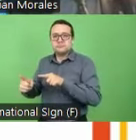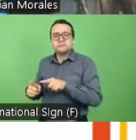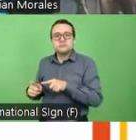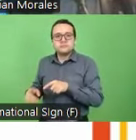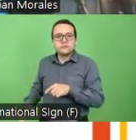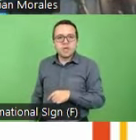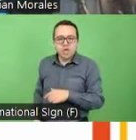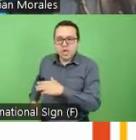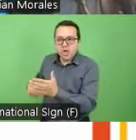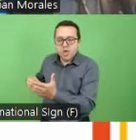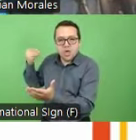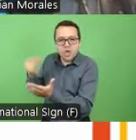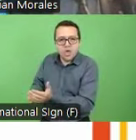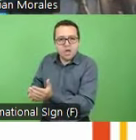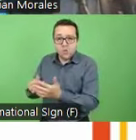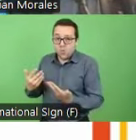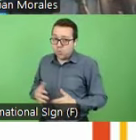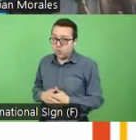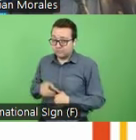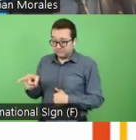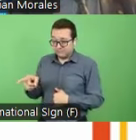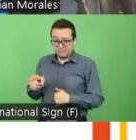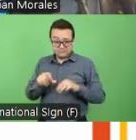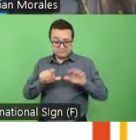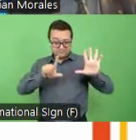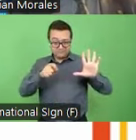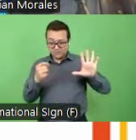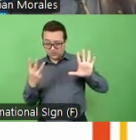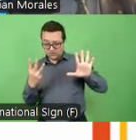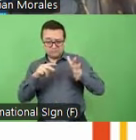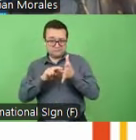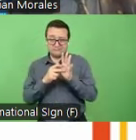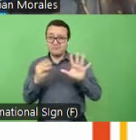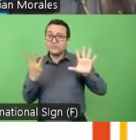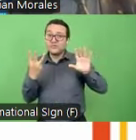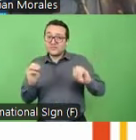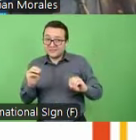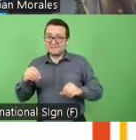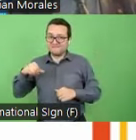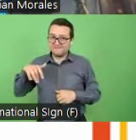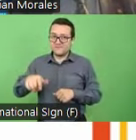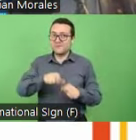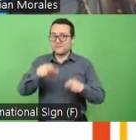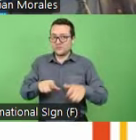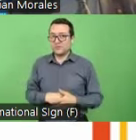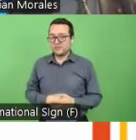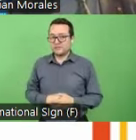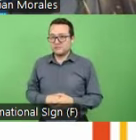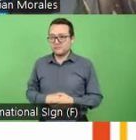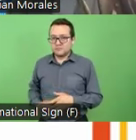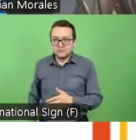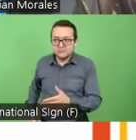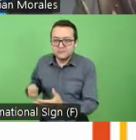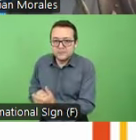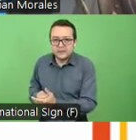de Et personas c'est un chiffre experimentan este important. tipo Près de de problema, pero 80 millions de incluso personnes connaissent ce type de aquellos problème. que no lo Mais même utilizan por ceux